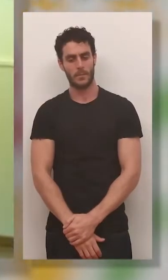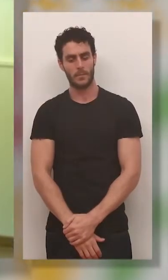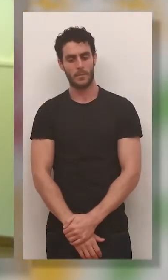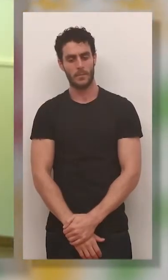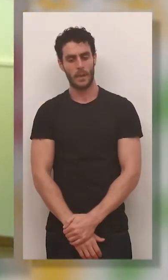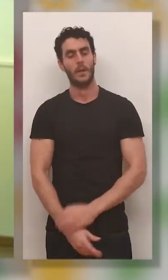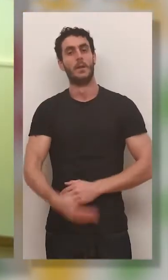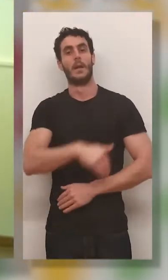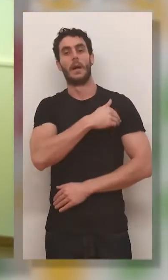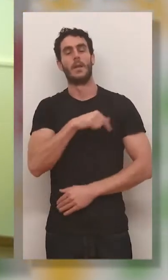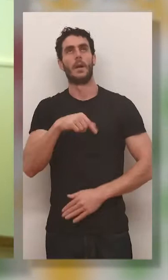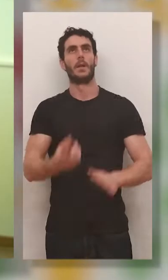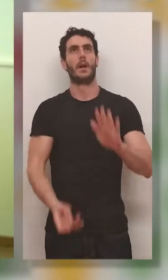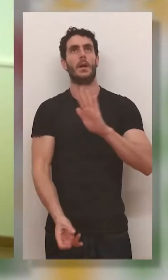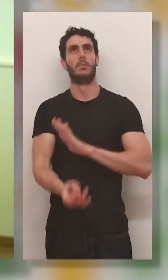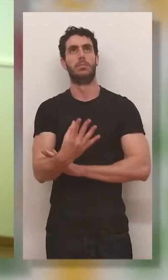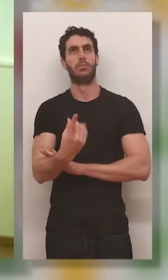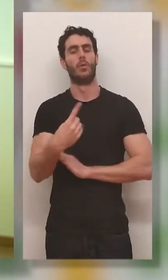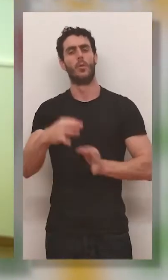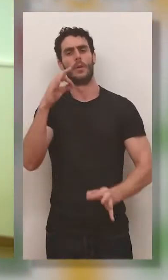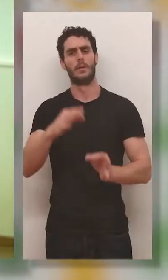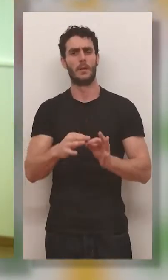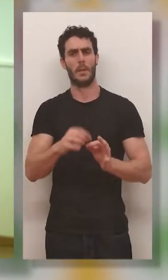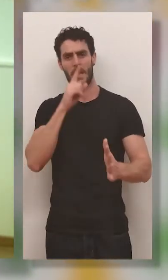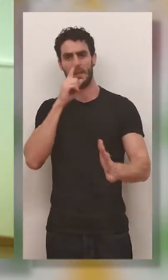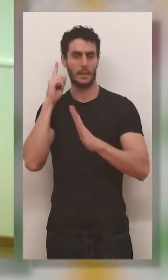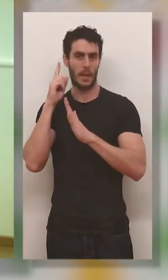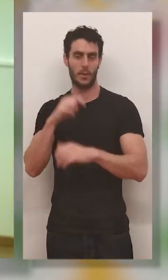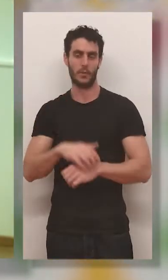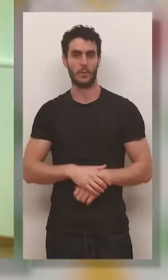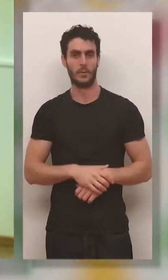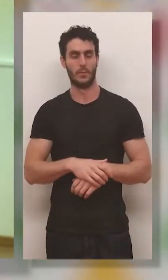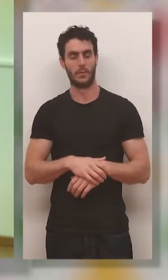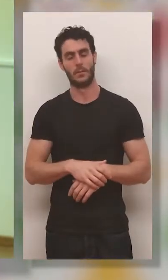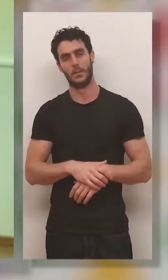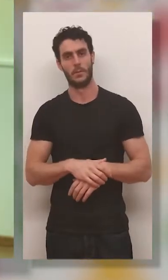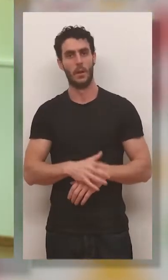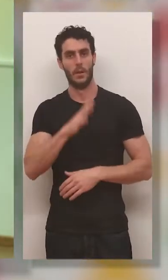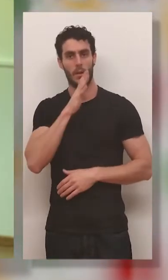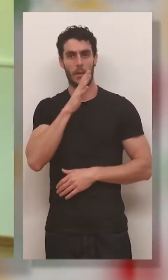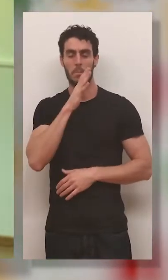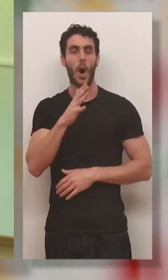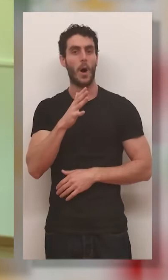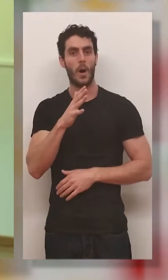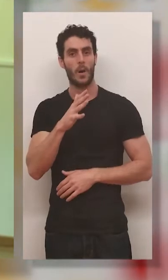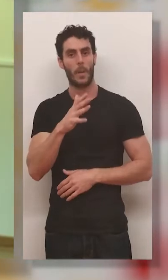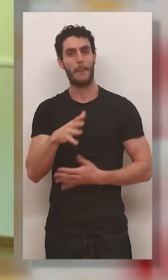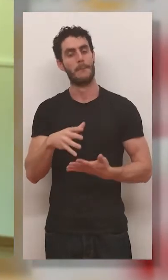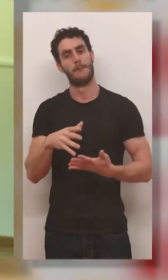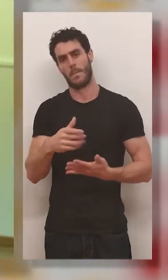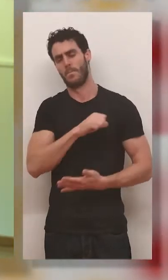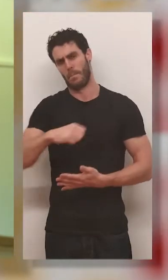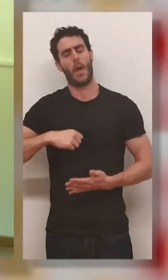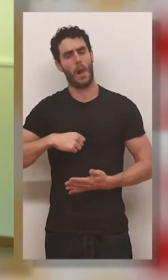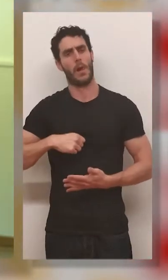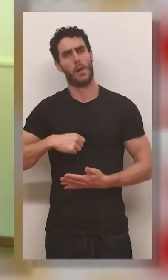Tres y... Esta academia nace un 9 de septiembre, hace 6 años, pues por una inquietud personal